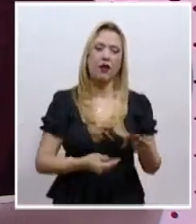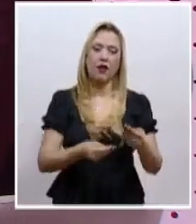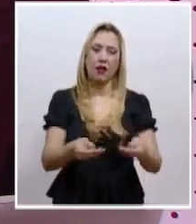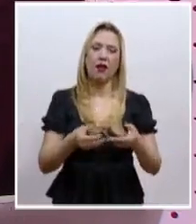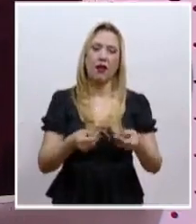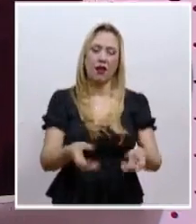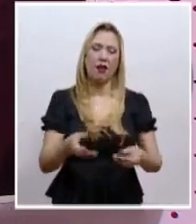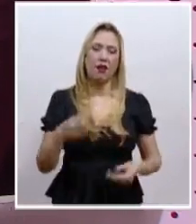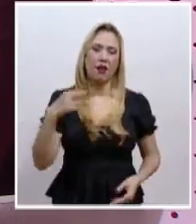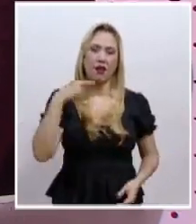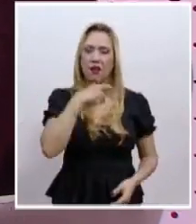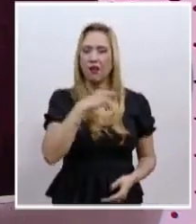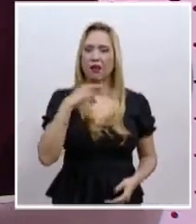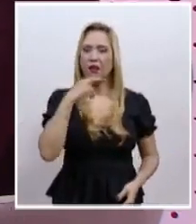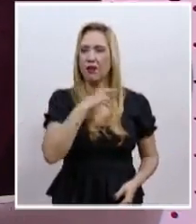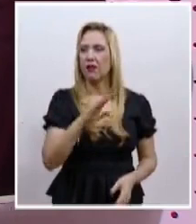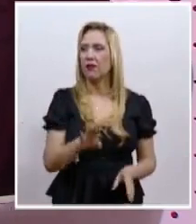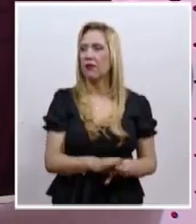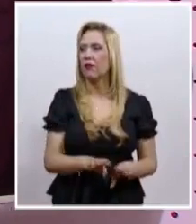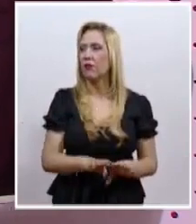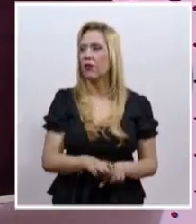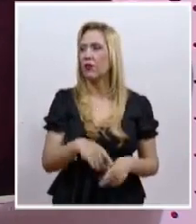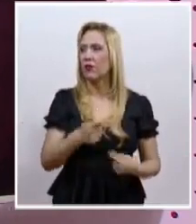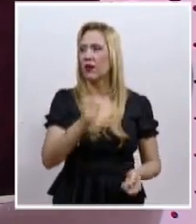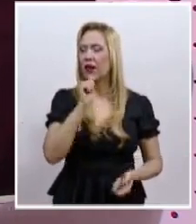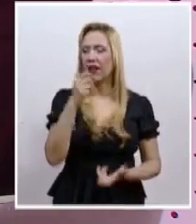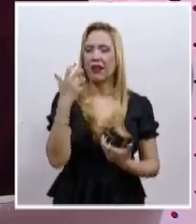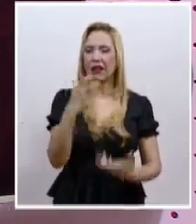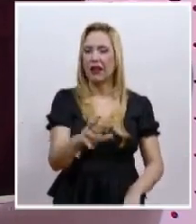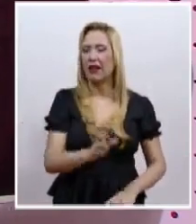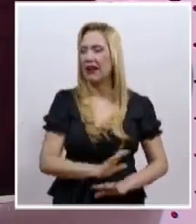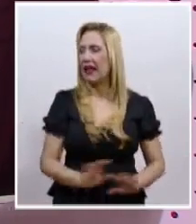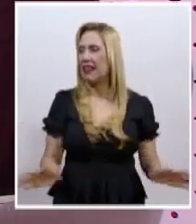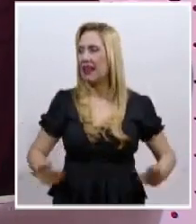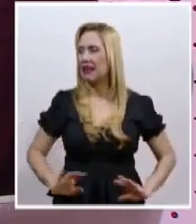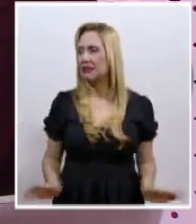un registro donde las empresas que